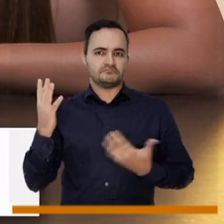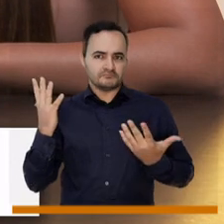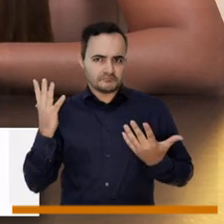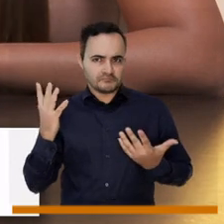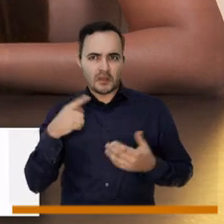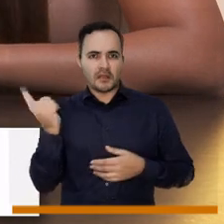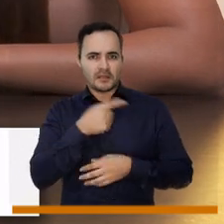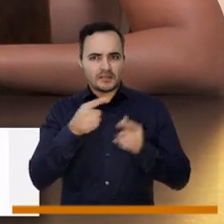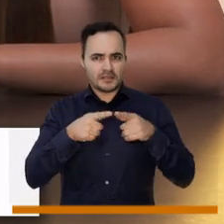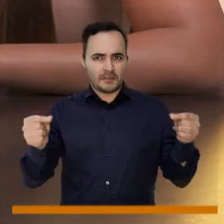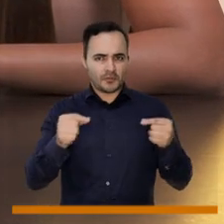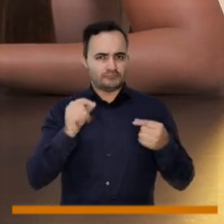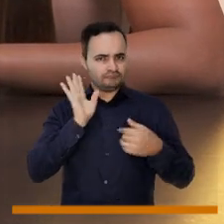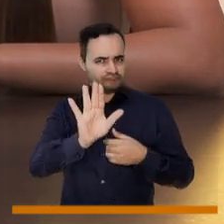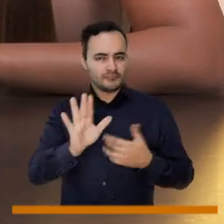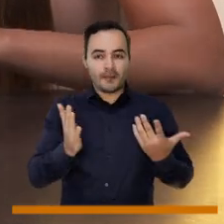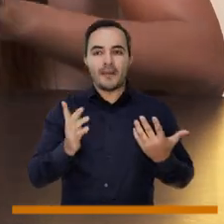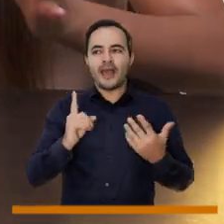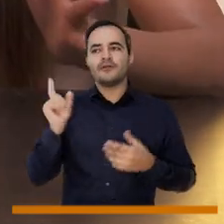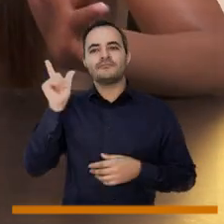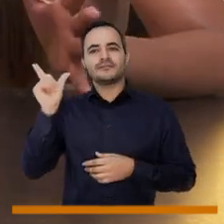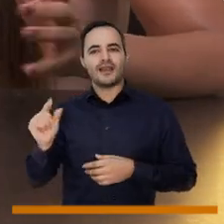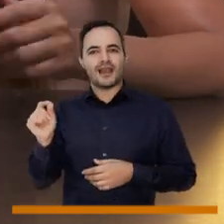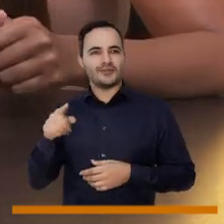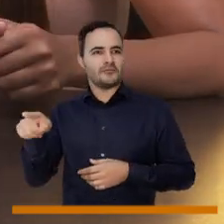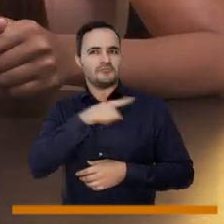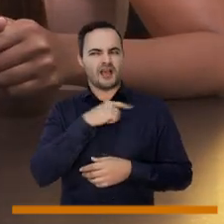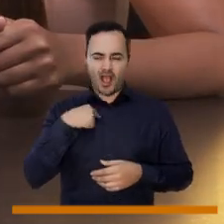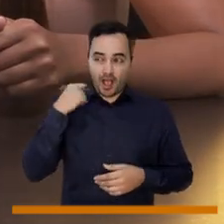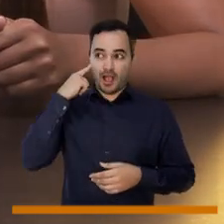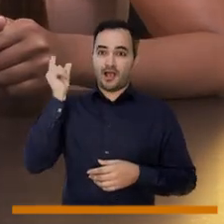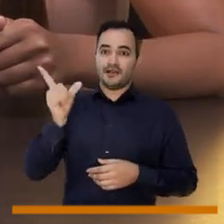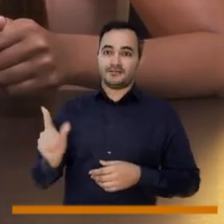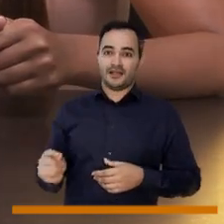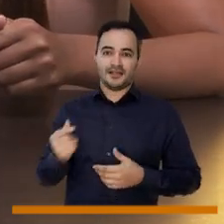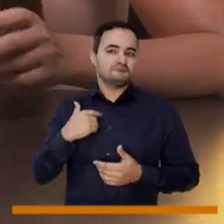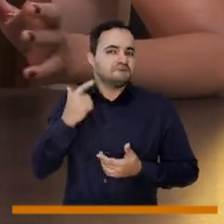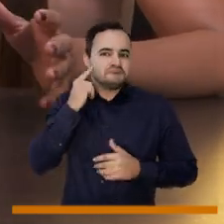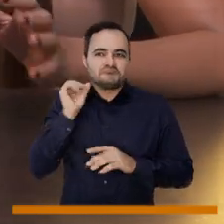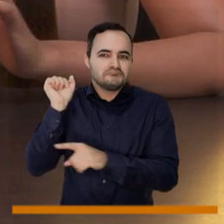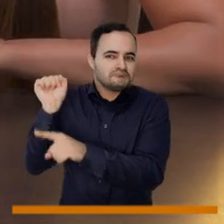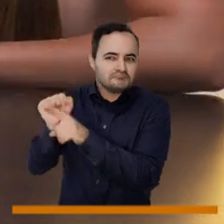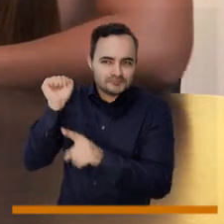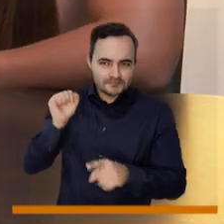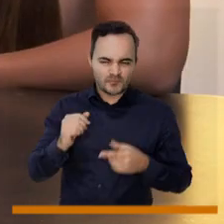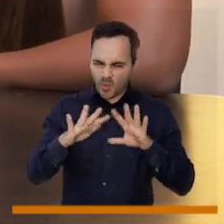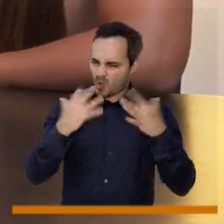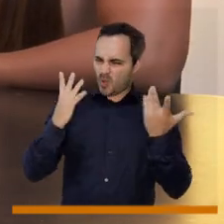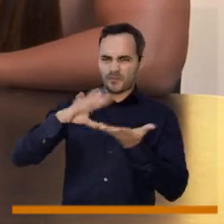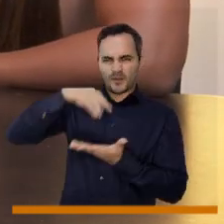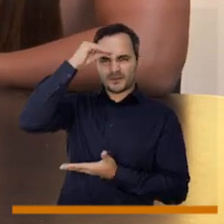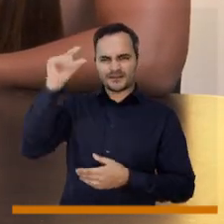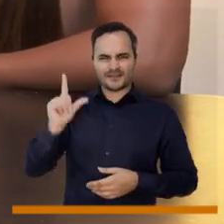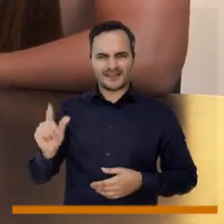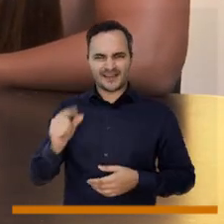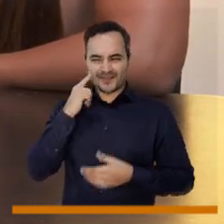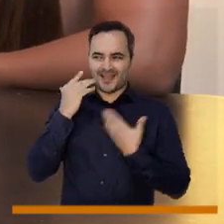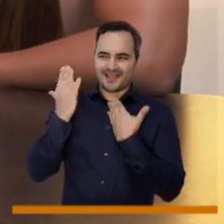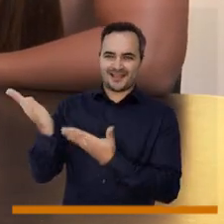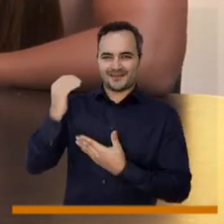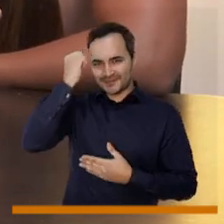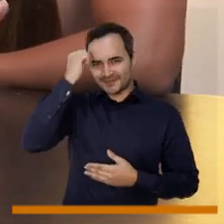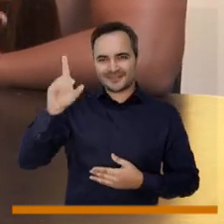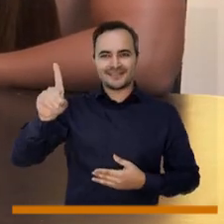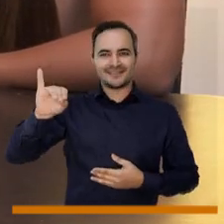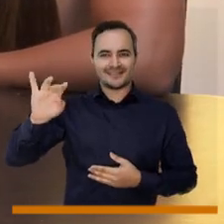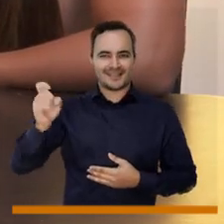más idiomas como el italiano. ¿Y cómo nos acercamos a esta lengua? Por eso hoy estamos con el profe Diego